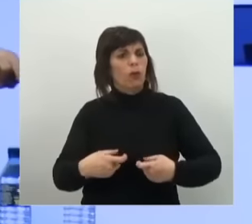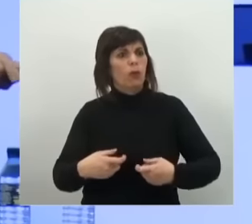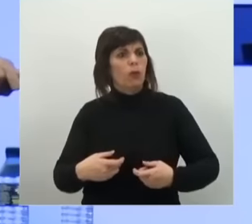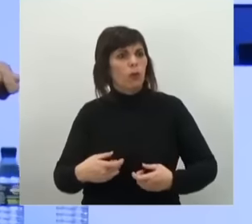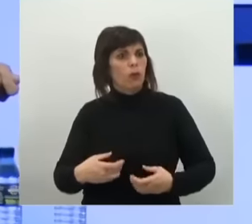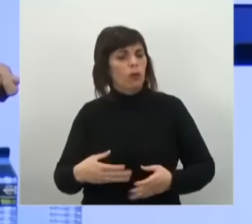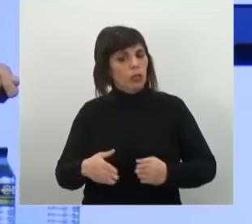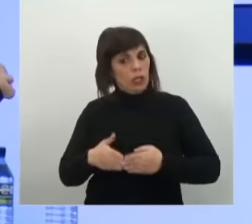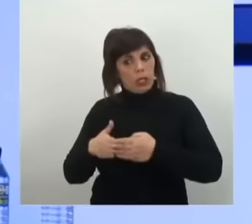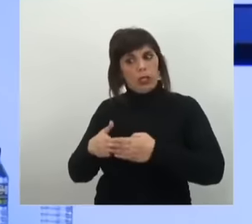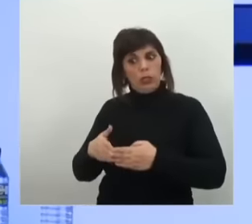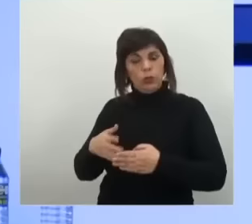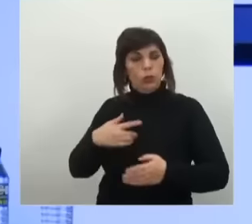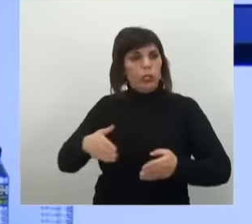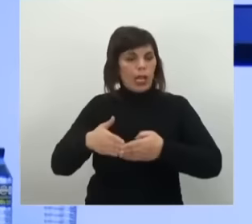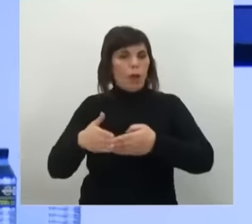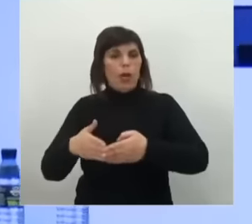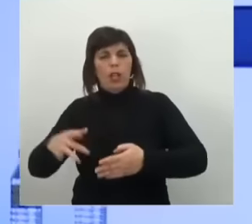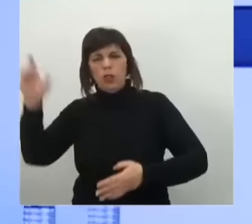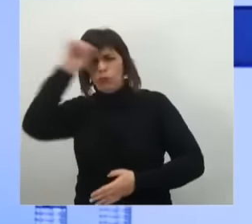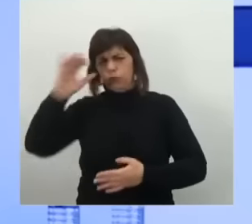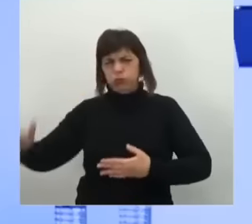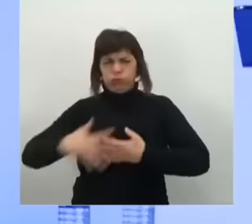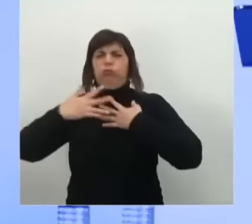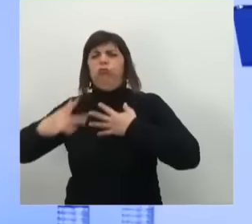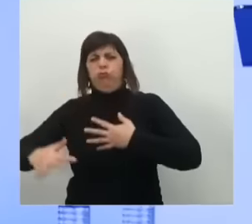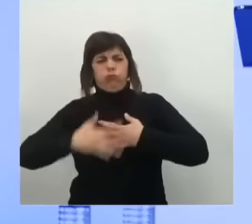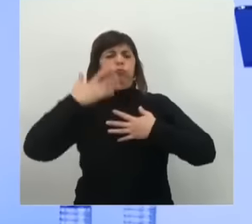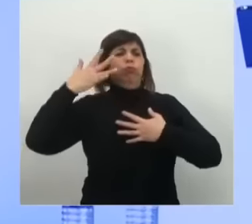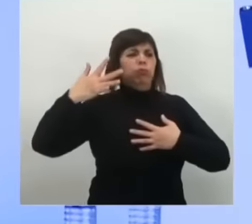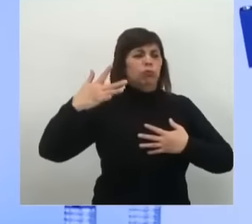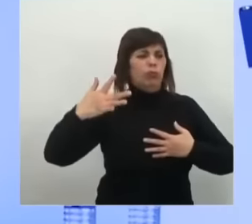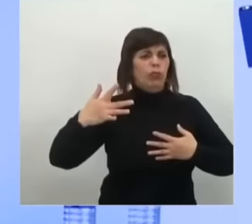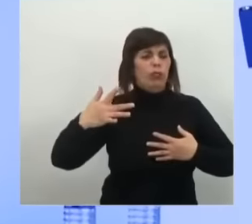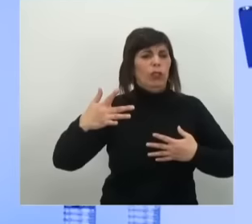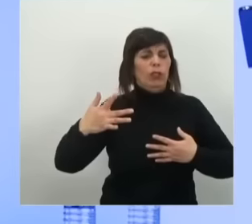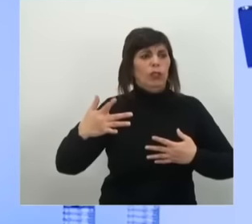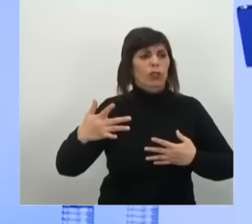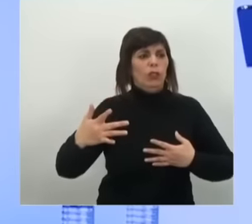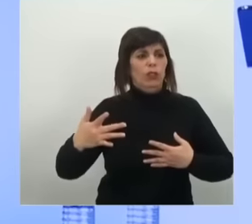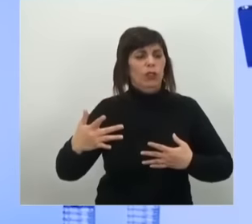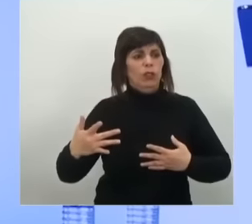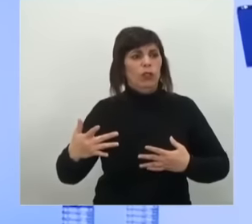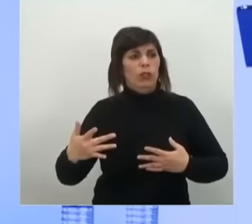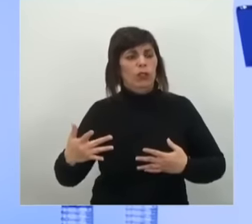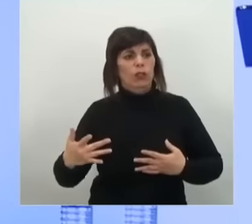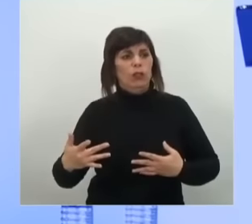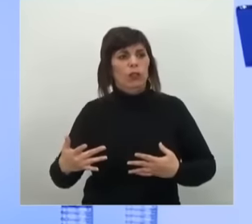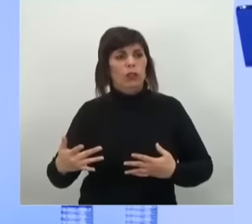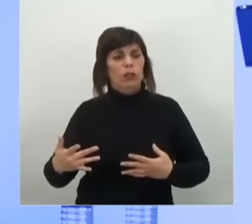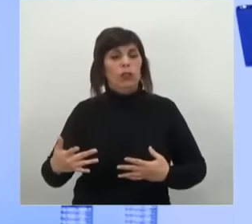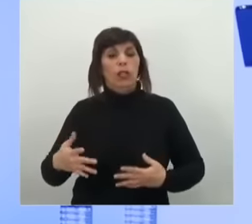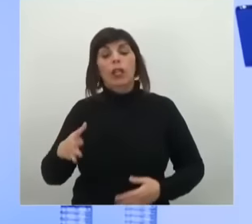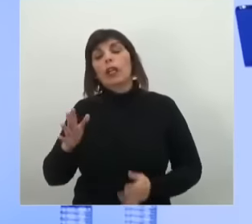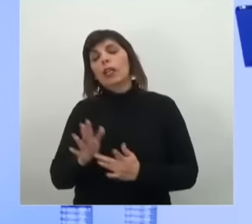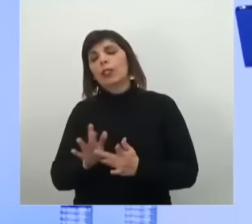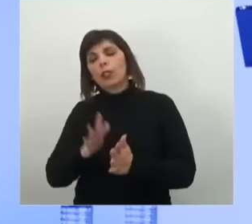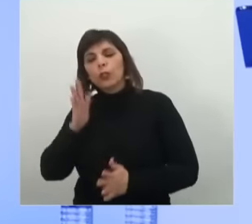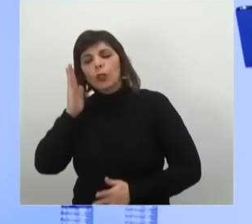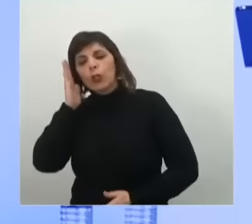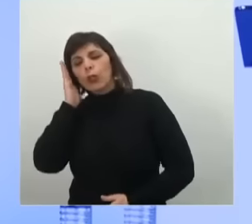lo despertamos en buen tiempo nos damos cuenta finalmente que él tiene el control porque lo despertamos a tiempo